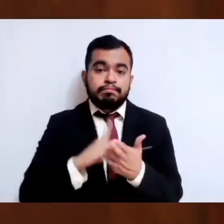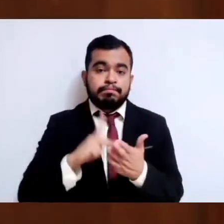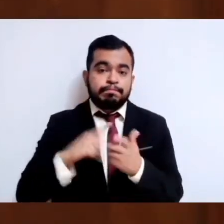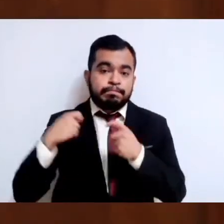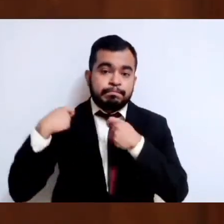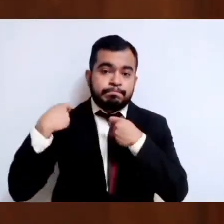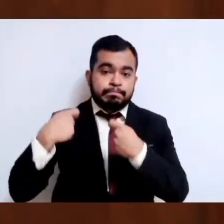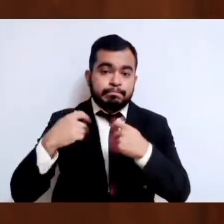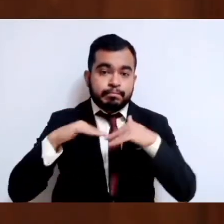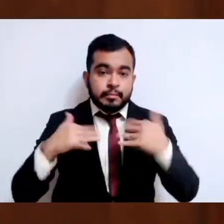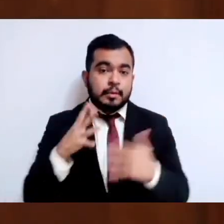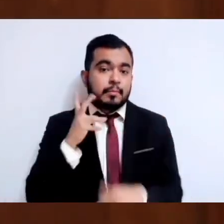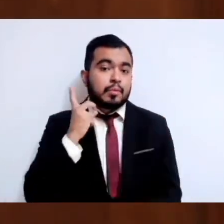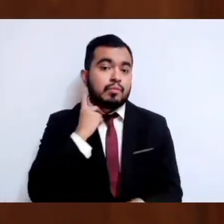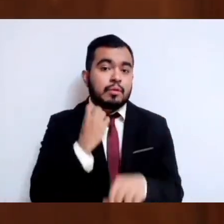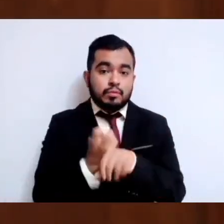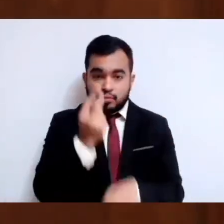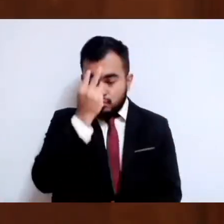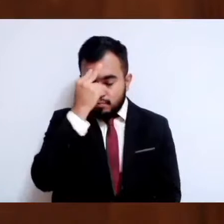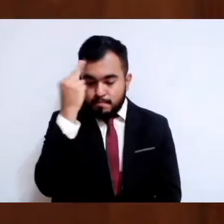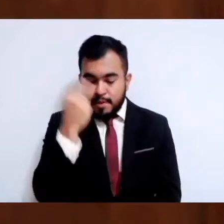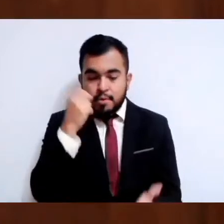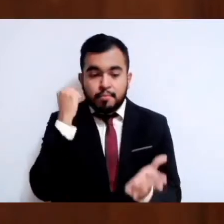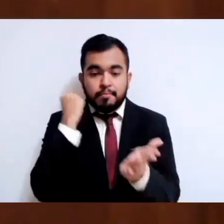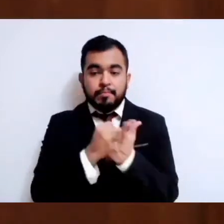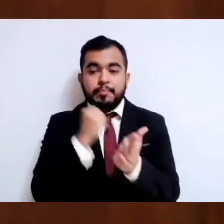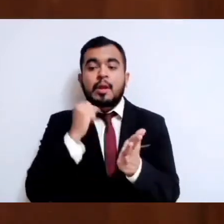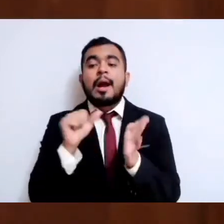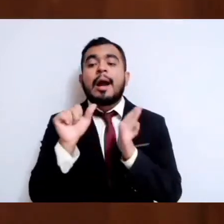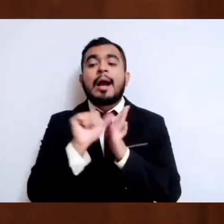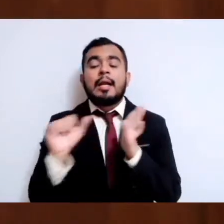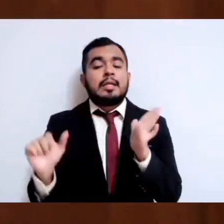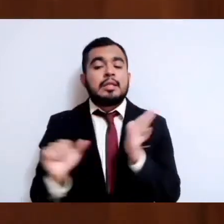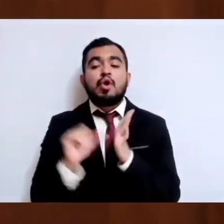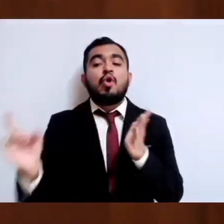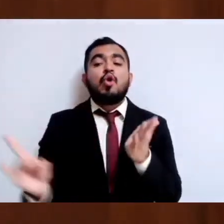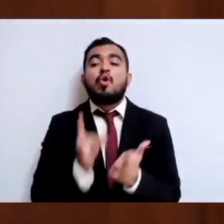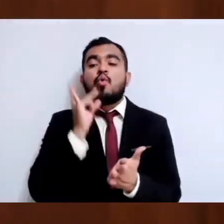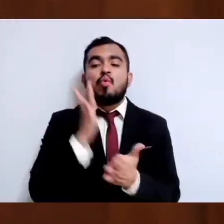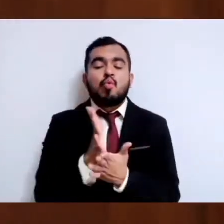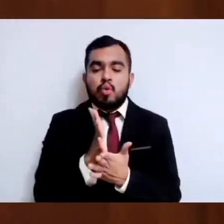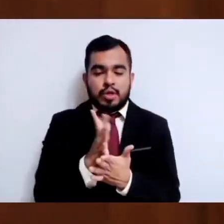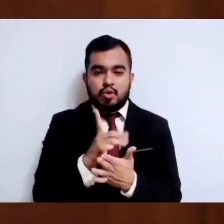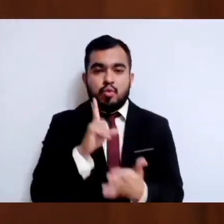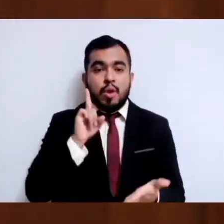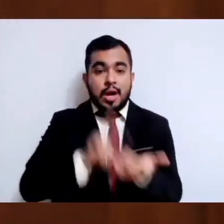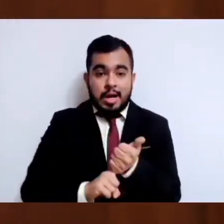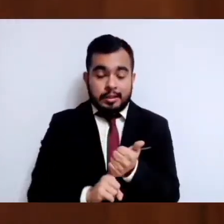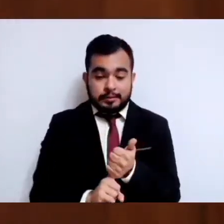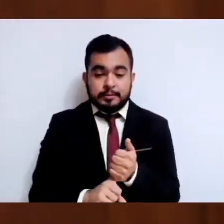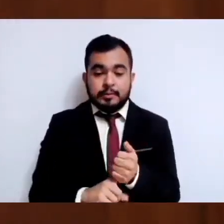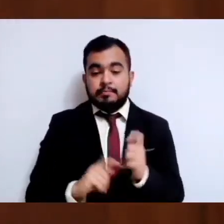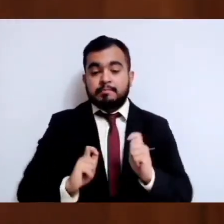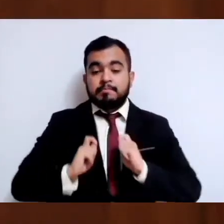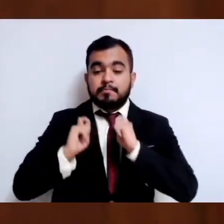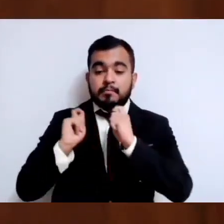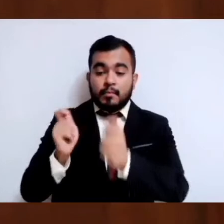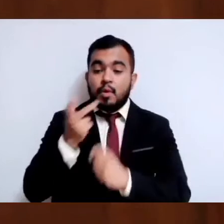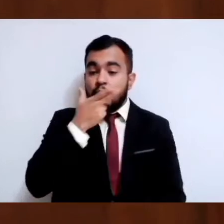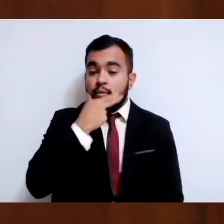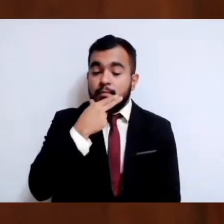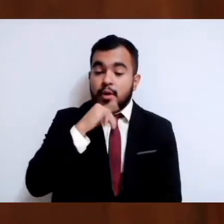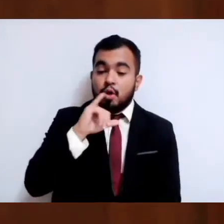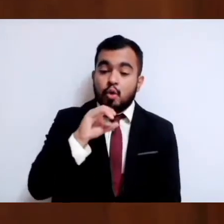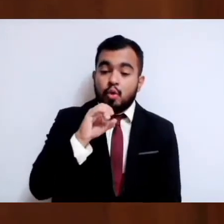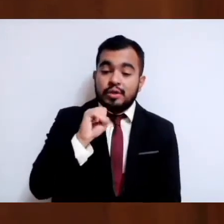de México, decreta. Artículo único. Se designa al ciudadano